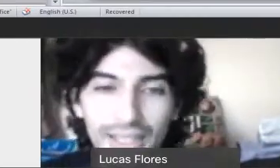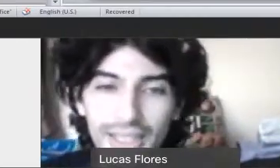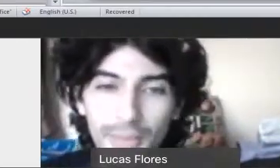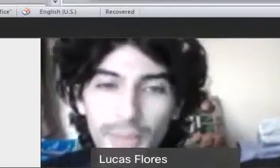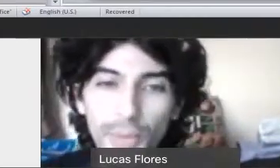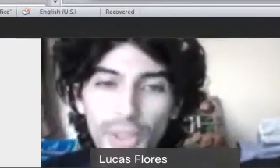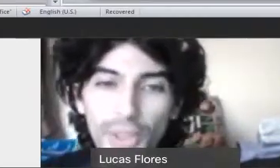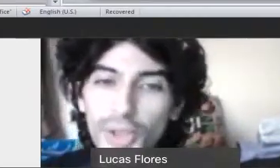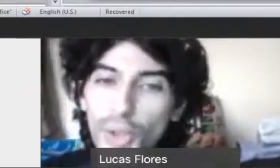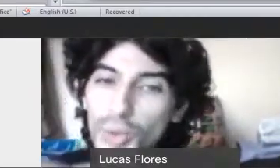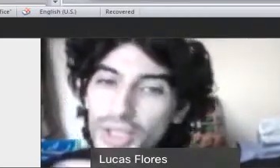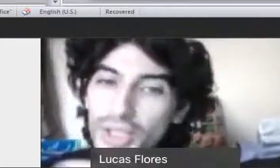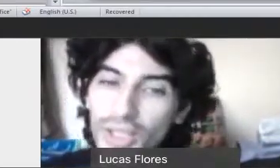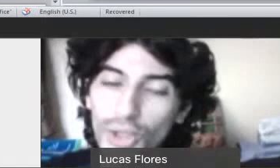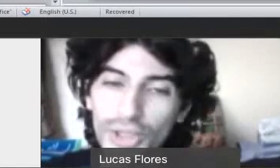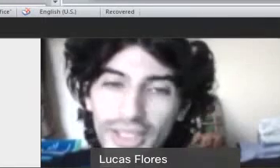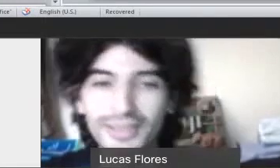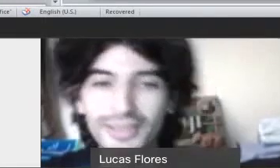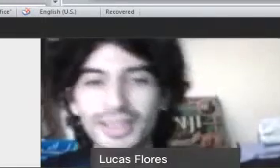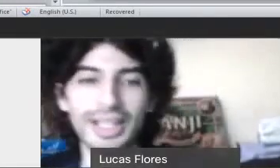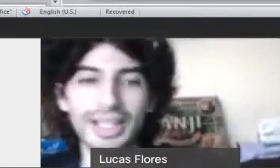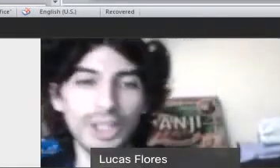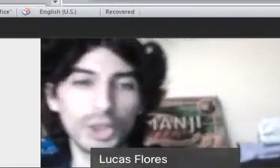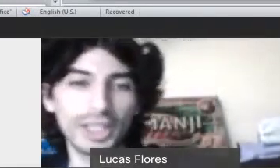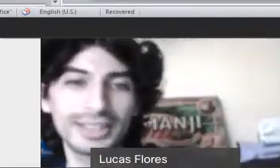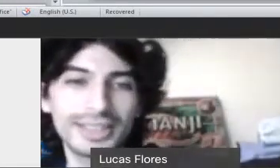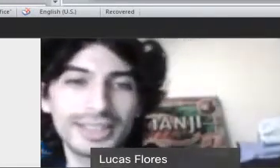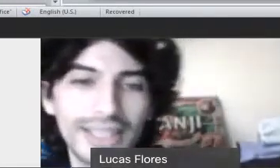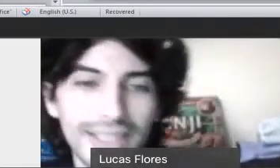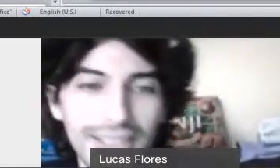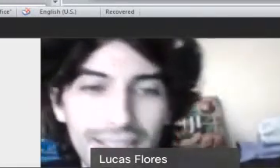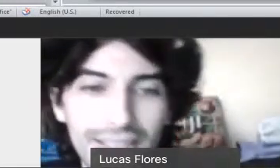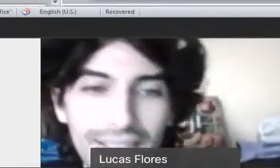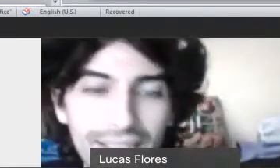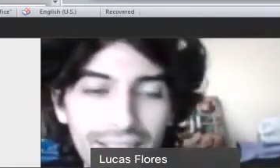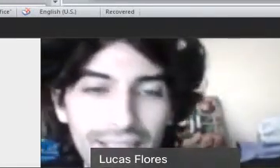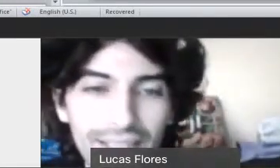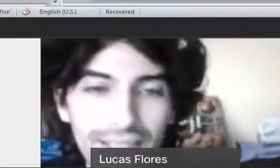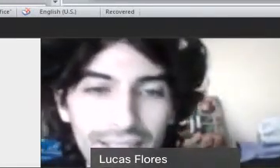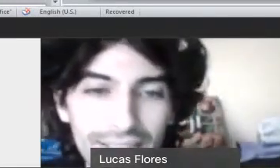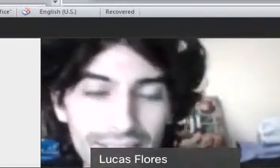carrera y también poder introducirlos en lo que es